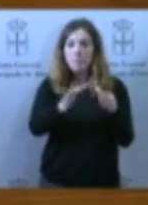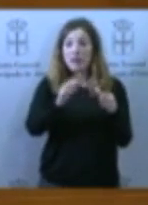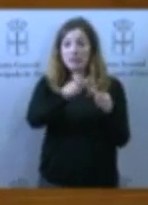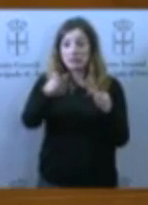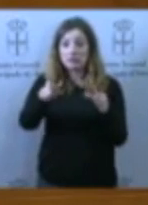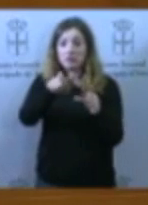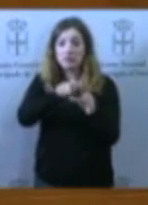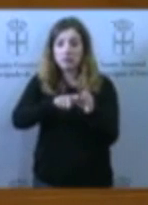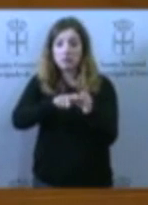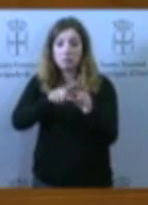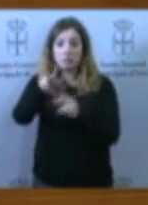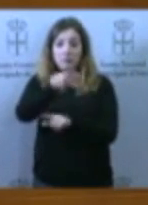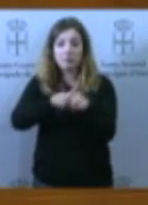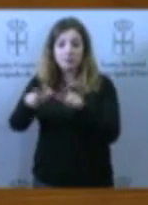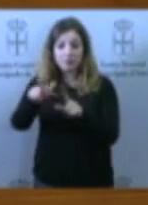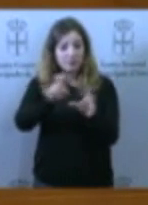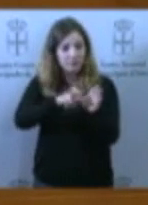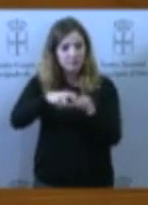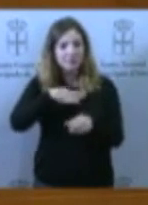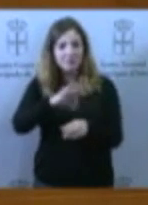que en adaptar la zona ferroviaria.